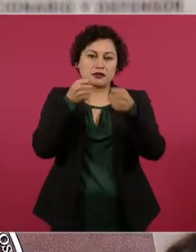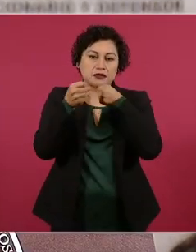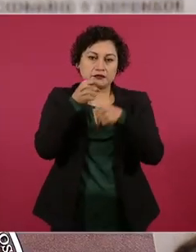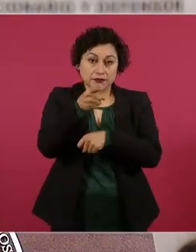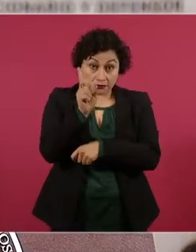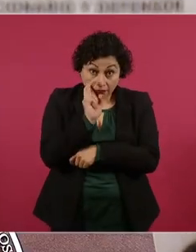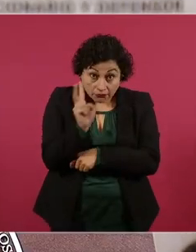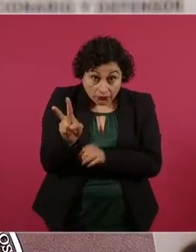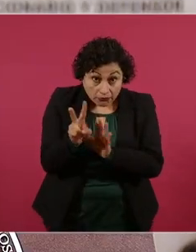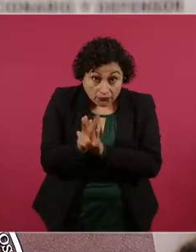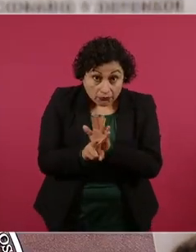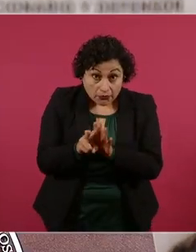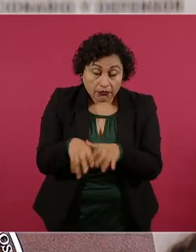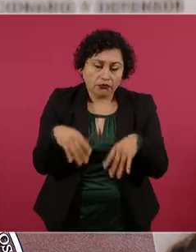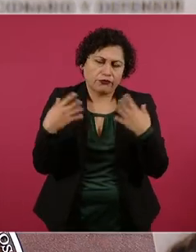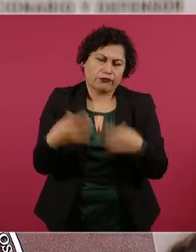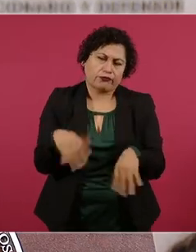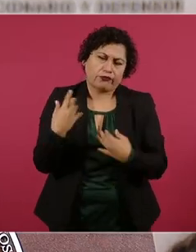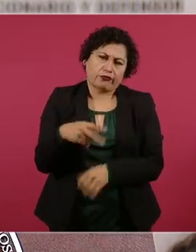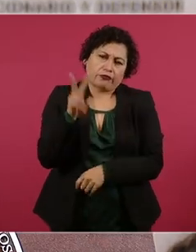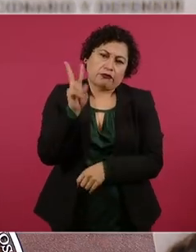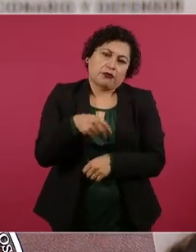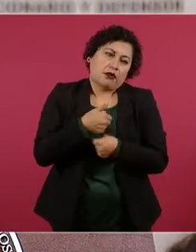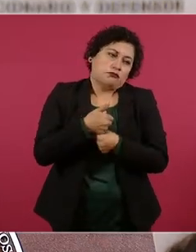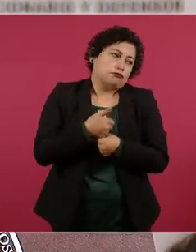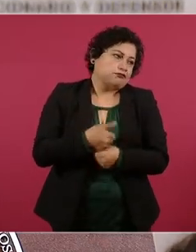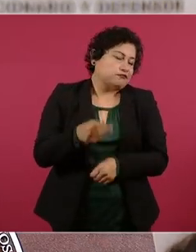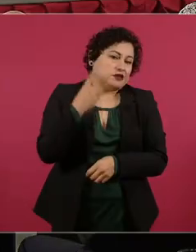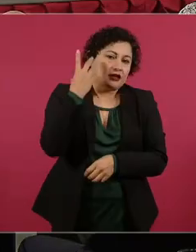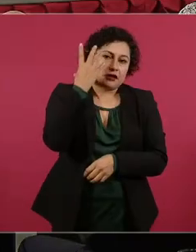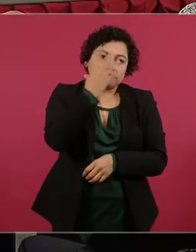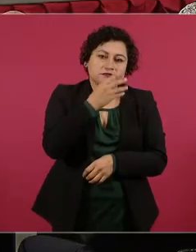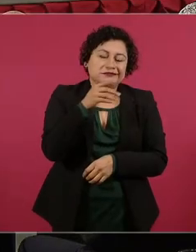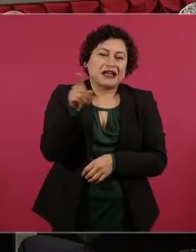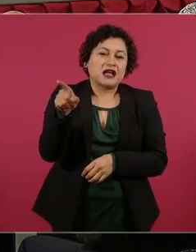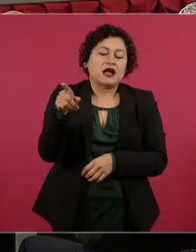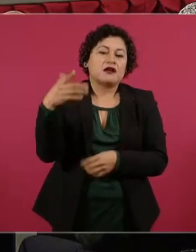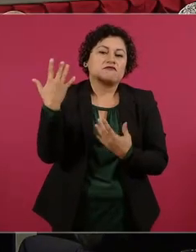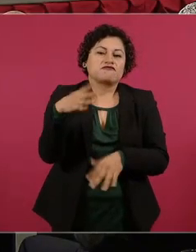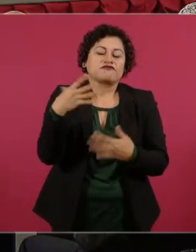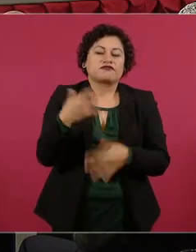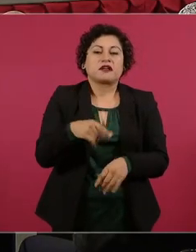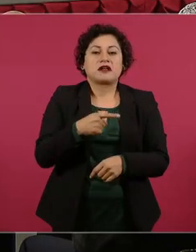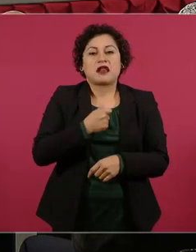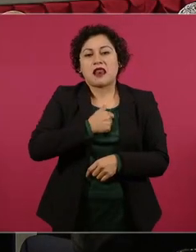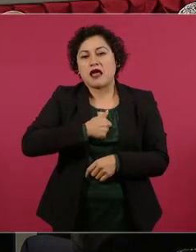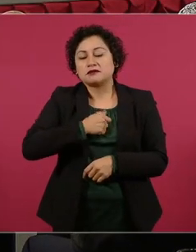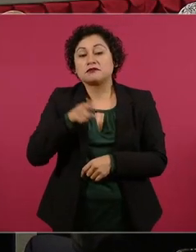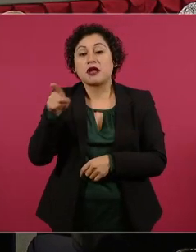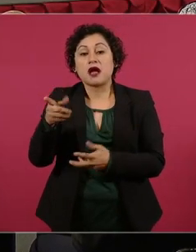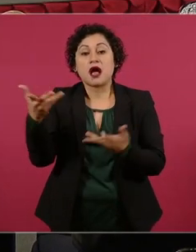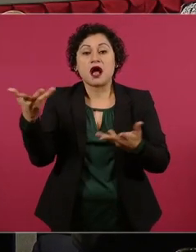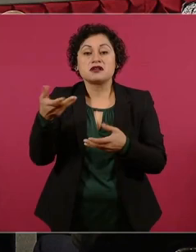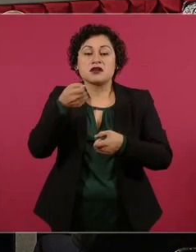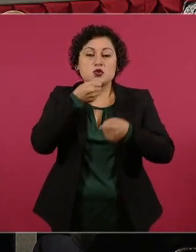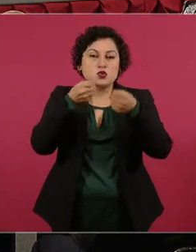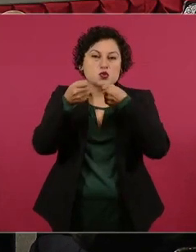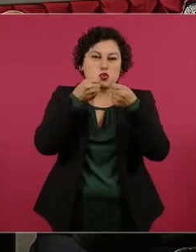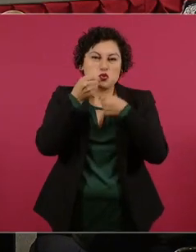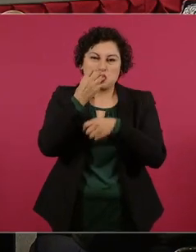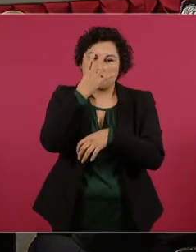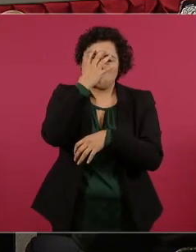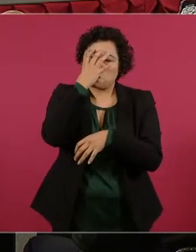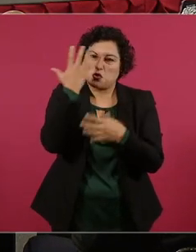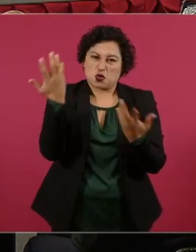sin ninguna prueba. Entrevistó a un disque encapuchado. Solo esta semana hubo más